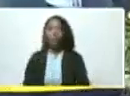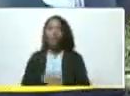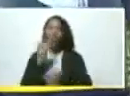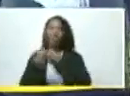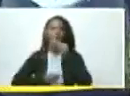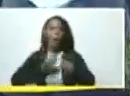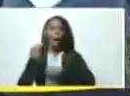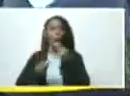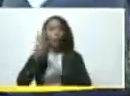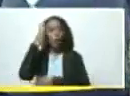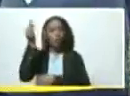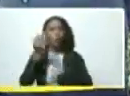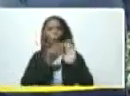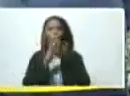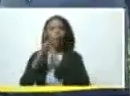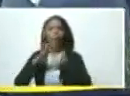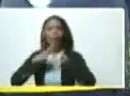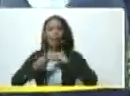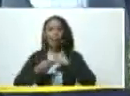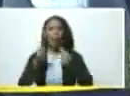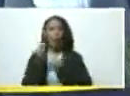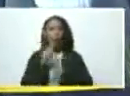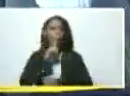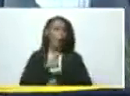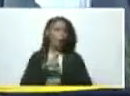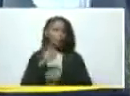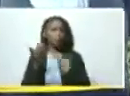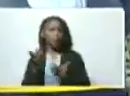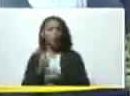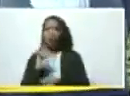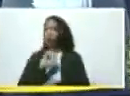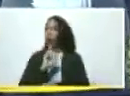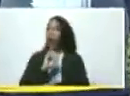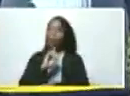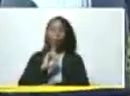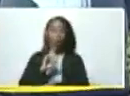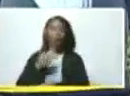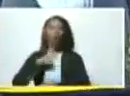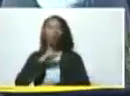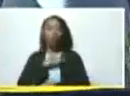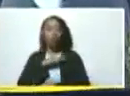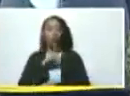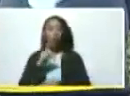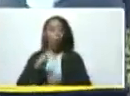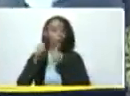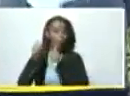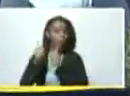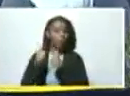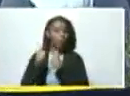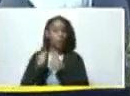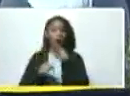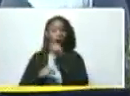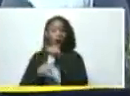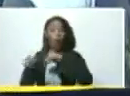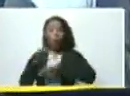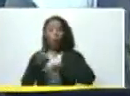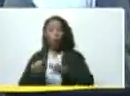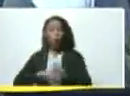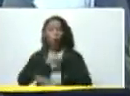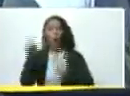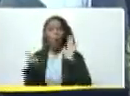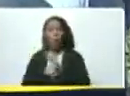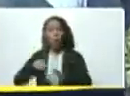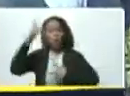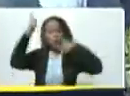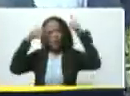está el Consejo Comunal y el CLAP? ¿Se la llevan mal? No, no, para nada. ¿Se la llevan bien? Ese es un municipio netamente chavista,